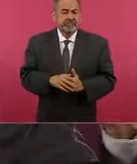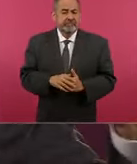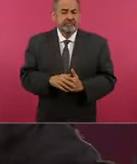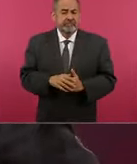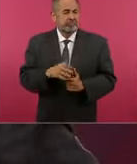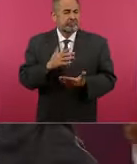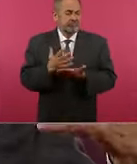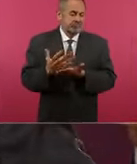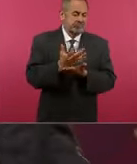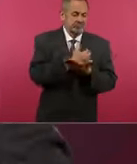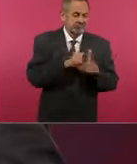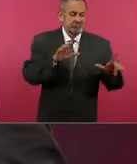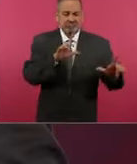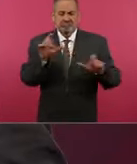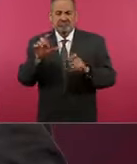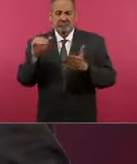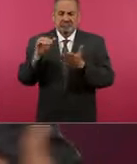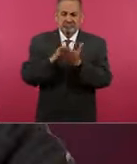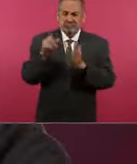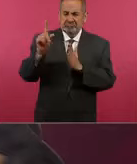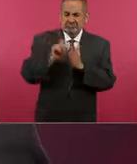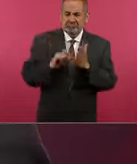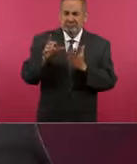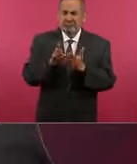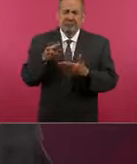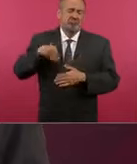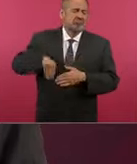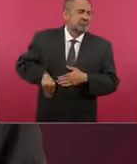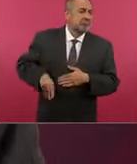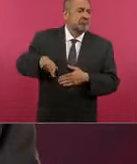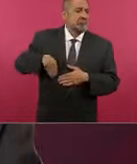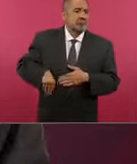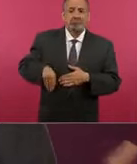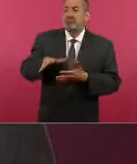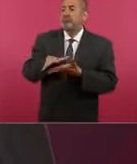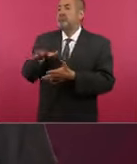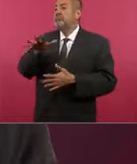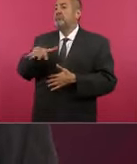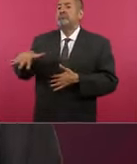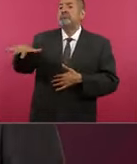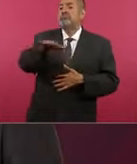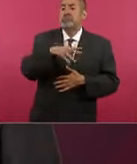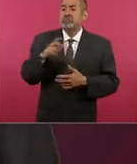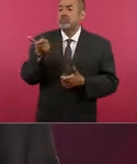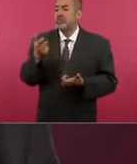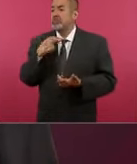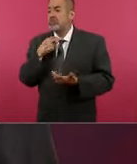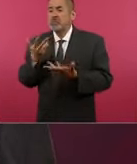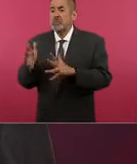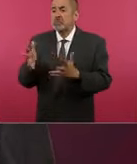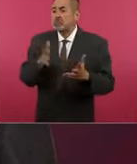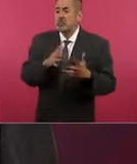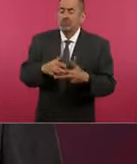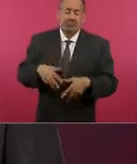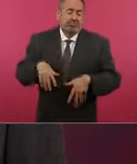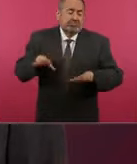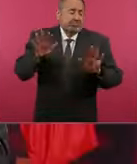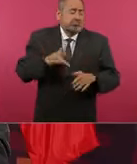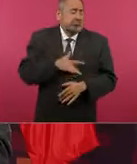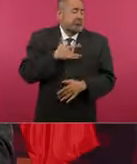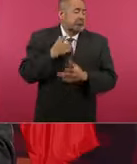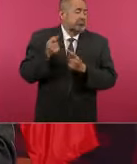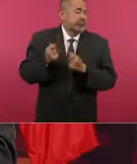tengo 700,000 pesos mensuales, cuando la mayoría de la gente carece hasta lo más